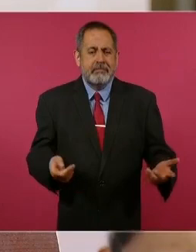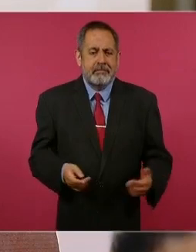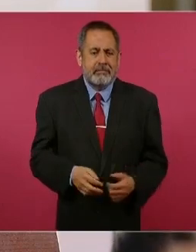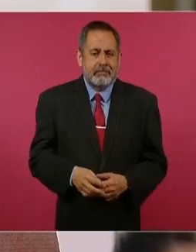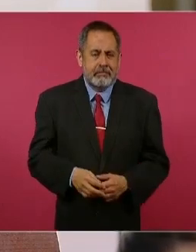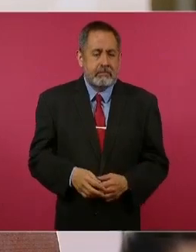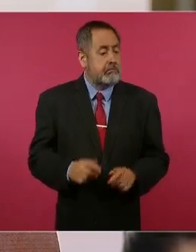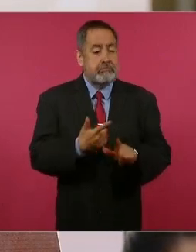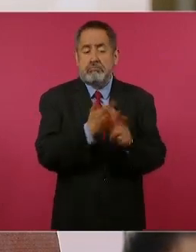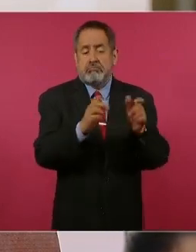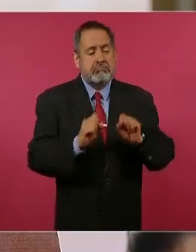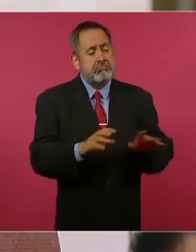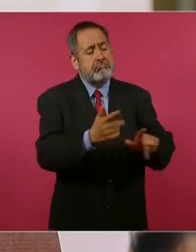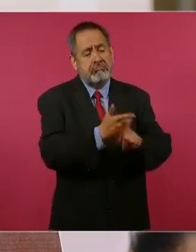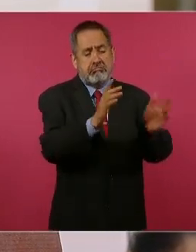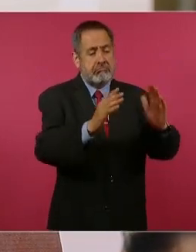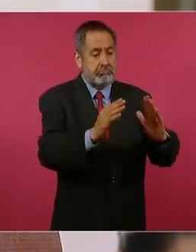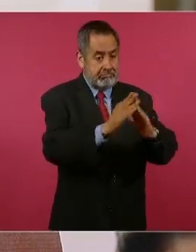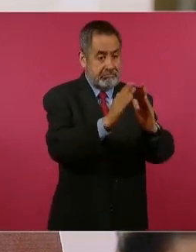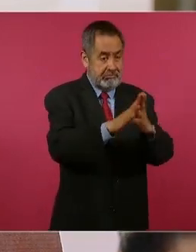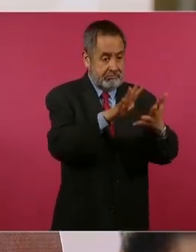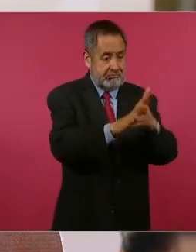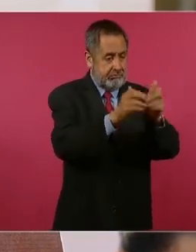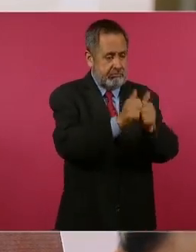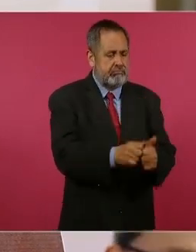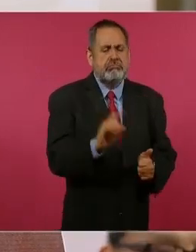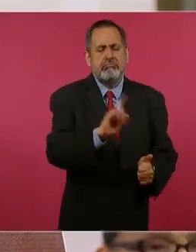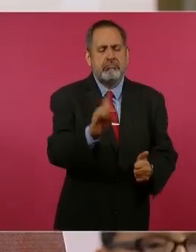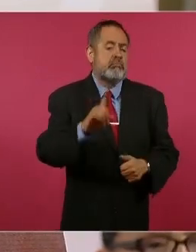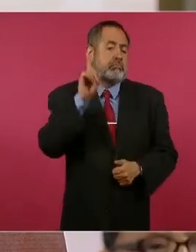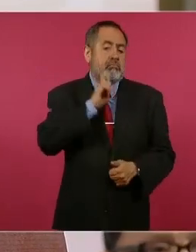libertad, una jueza.